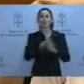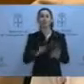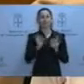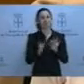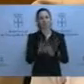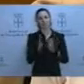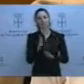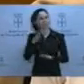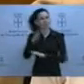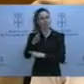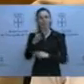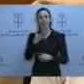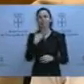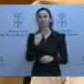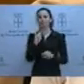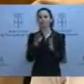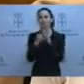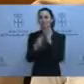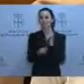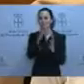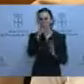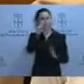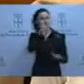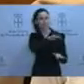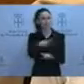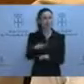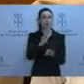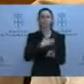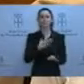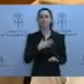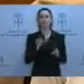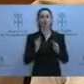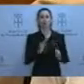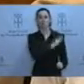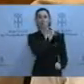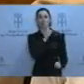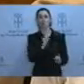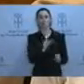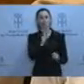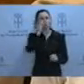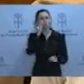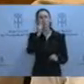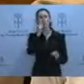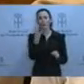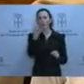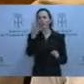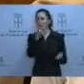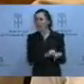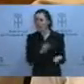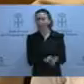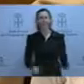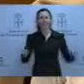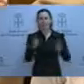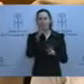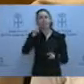calidad. Y dice también que al patronato le corresponde velar por el cumplimiento del objeto fundacional. ¿Por qué he repetido turístico 4 o 5 veces? Porque, claro, ¿qué pasa